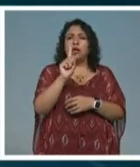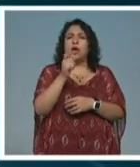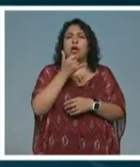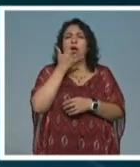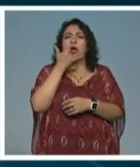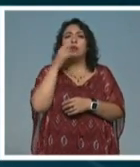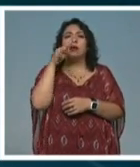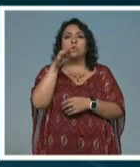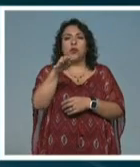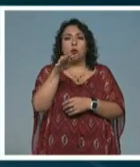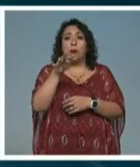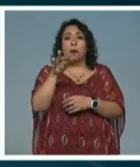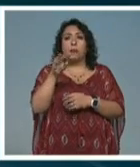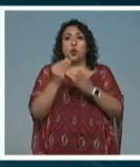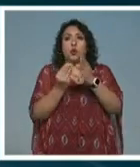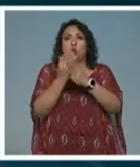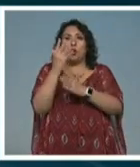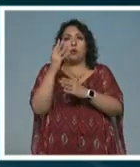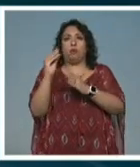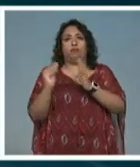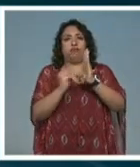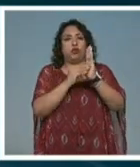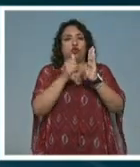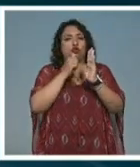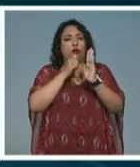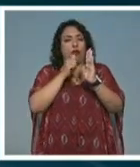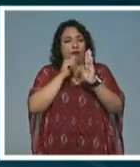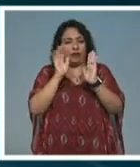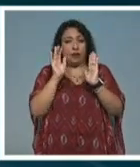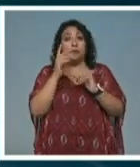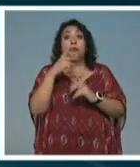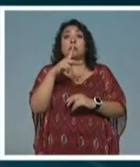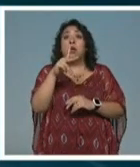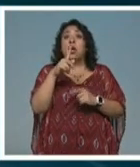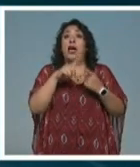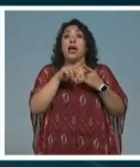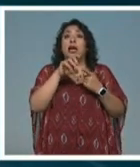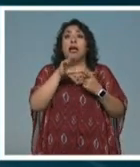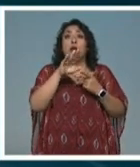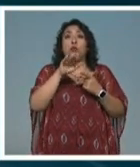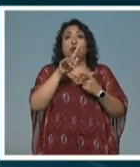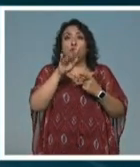el estreno todavía no lo ponemos ahí, Identidad Tomada. Pero están pues, El Bulto,